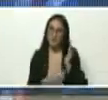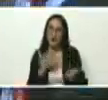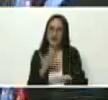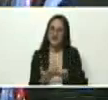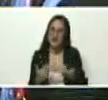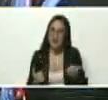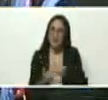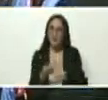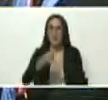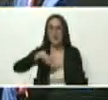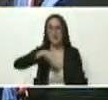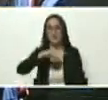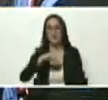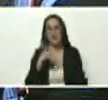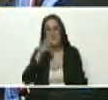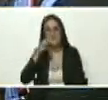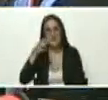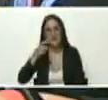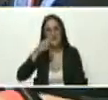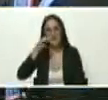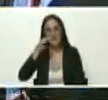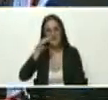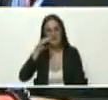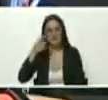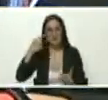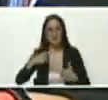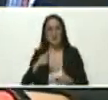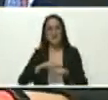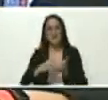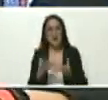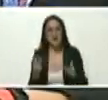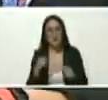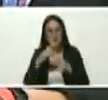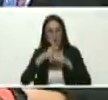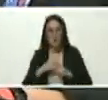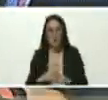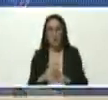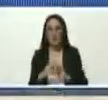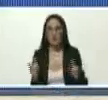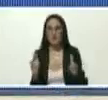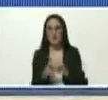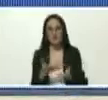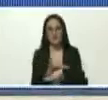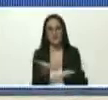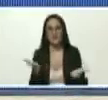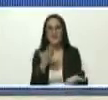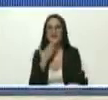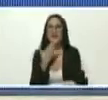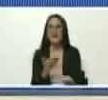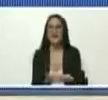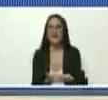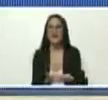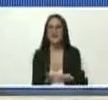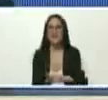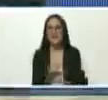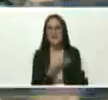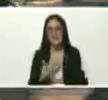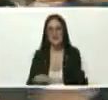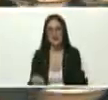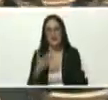en persona. Esto significa mucho. Es un honor reunirme con usted. Gracias,